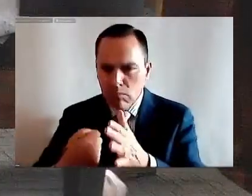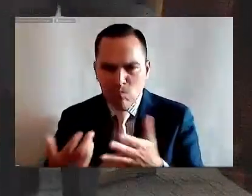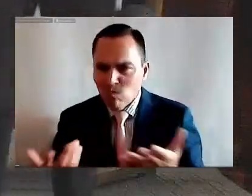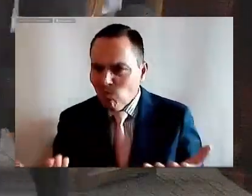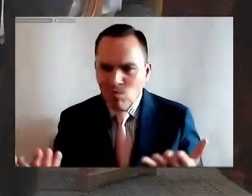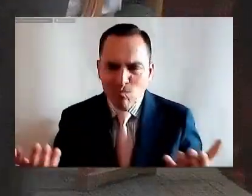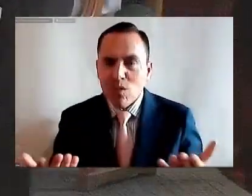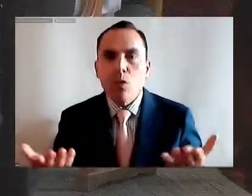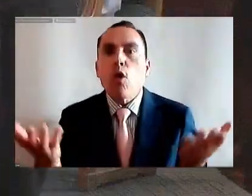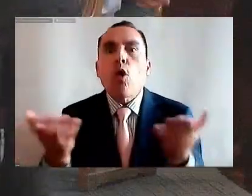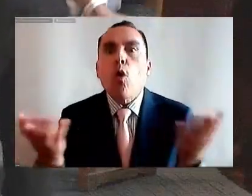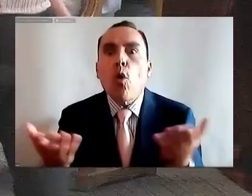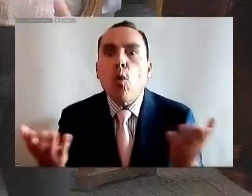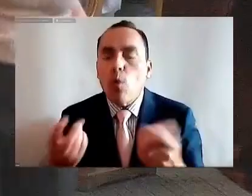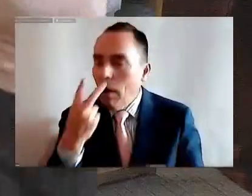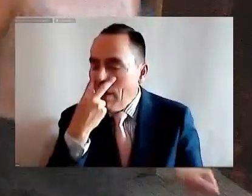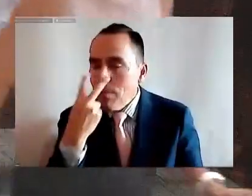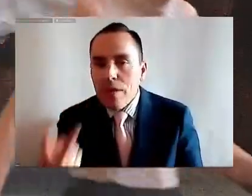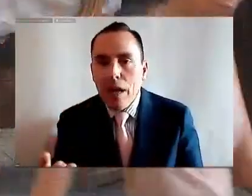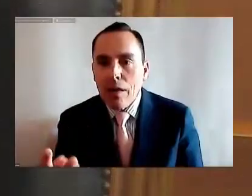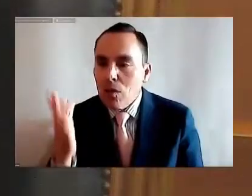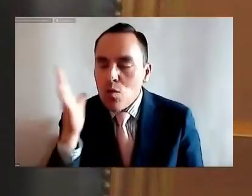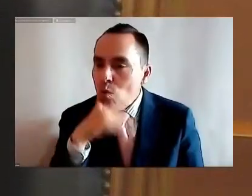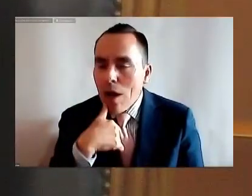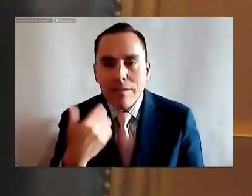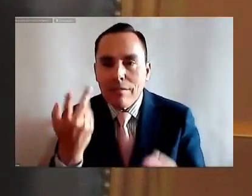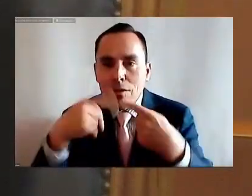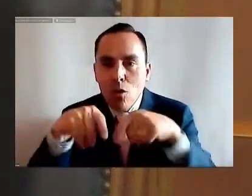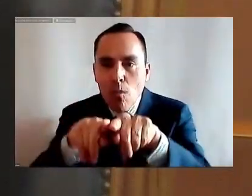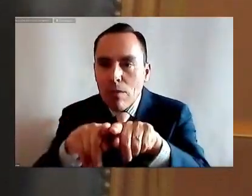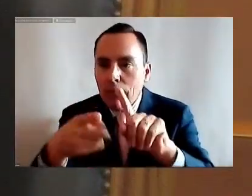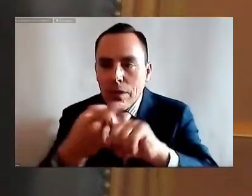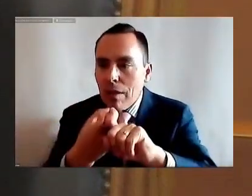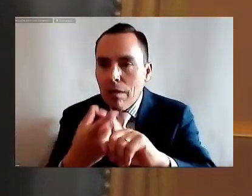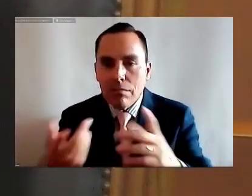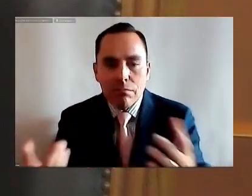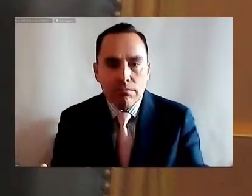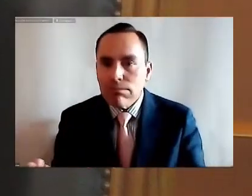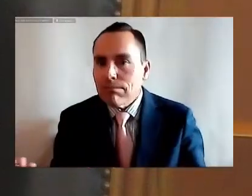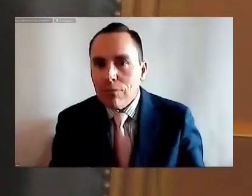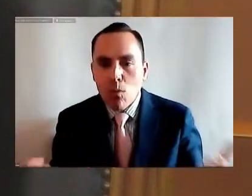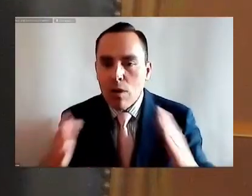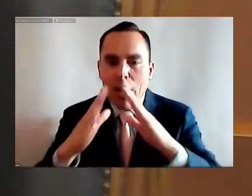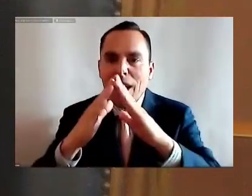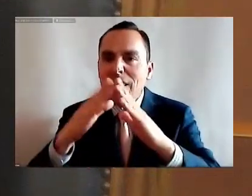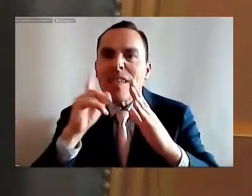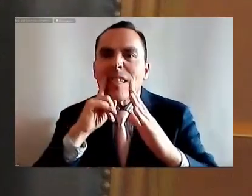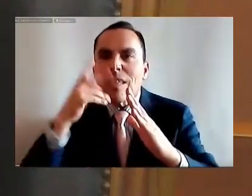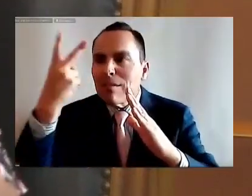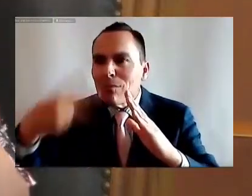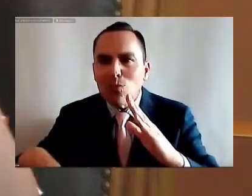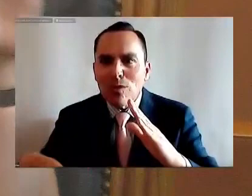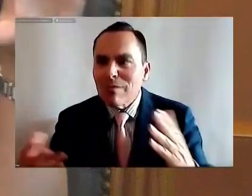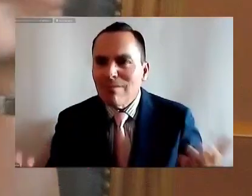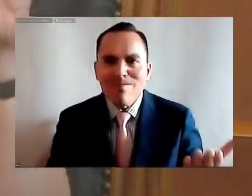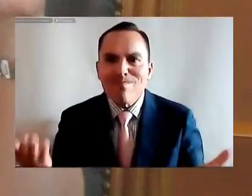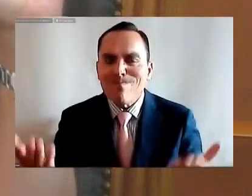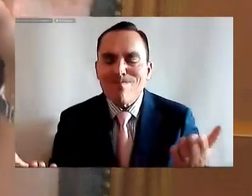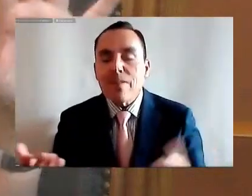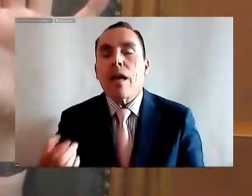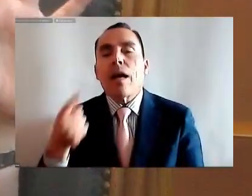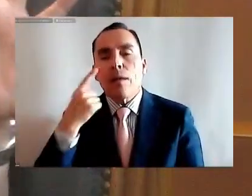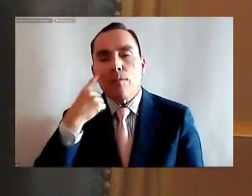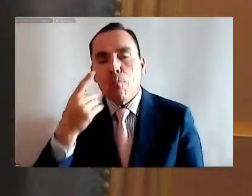un contrato? ¿Cómo vamos a mirar esos mismos antecedentes que la norma nos provee? Yo creo que esa es la clave, ampliar un poco